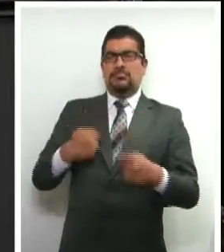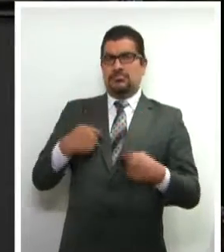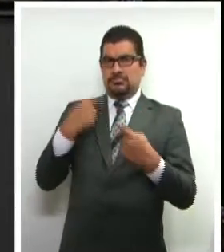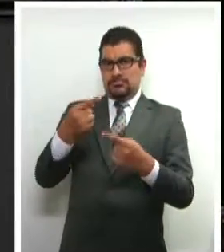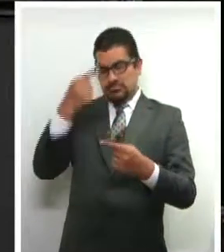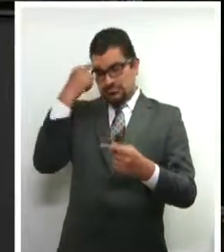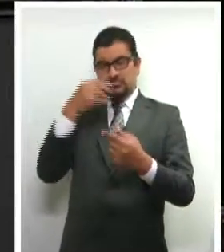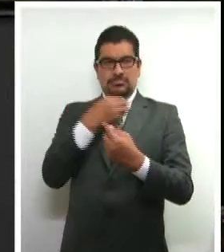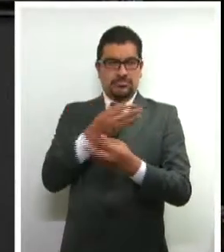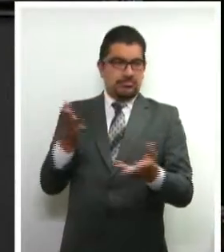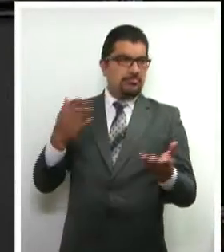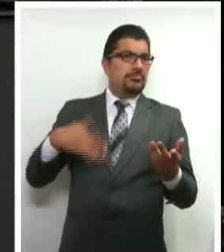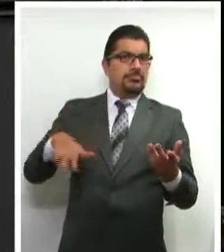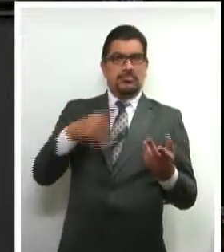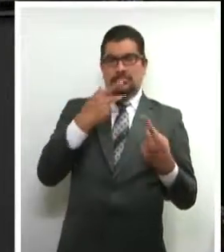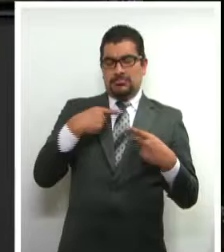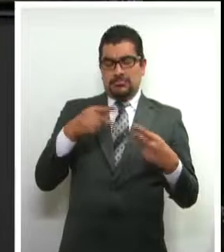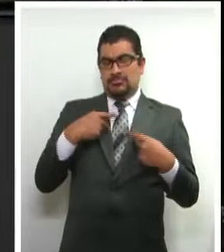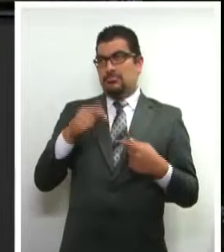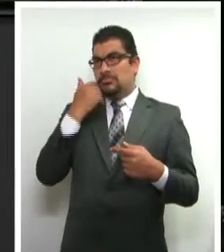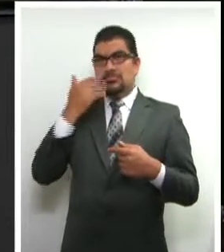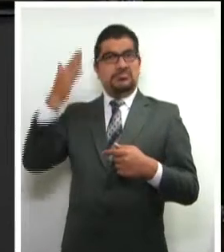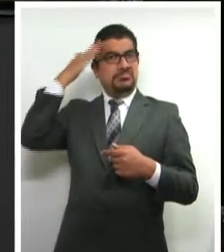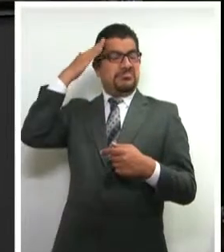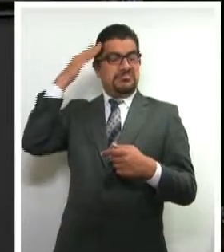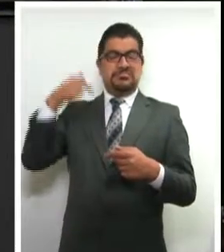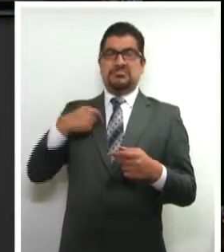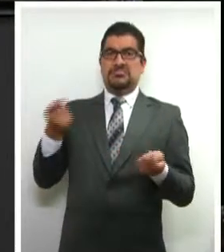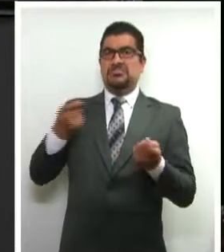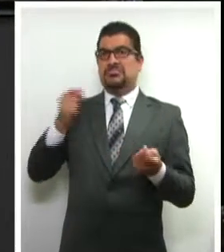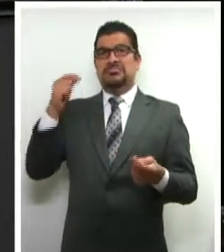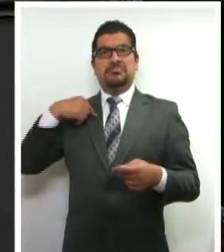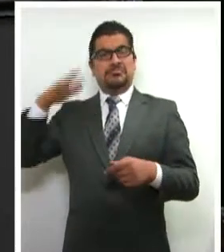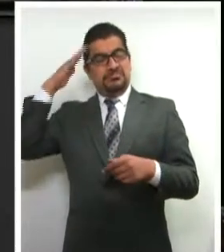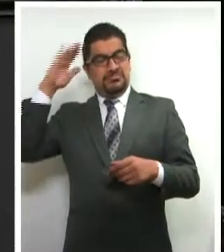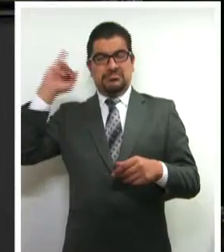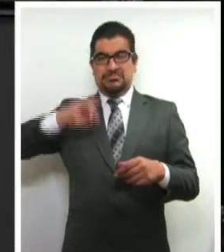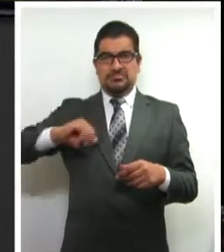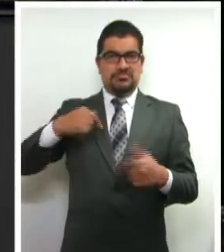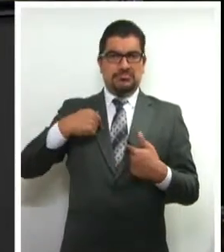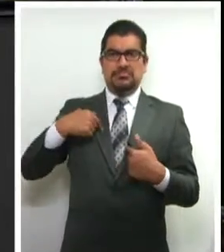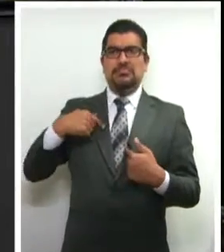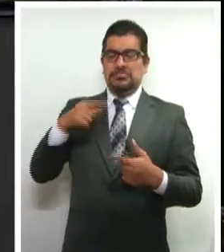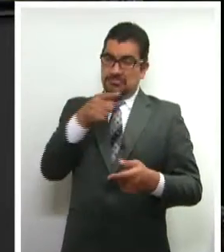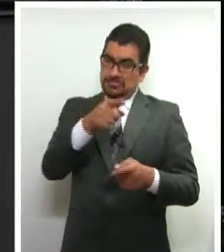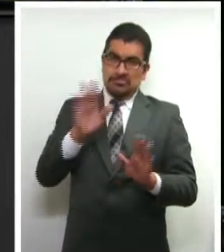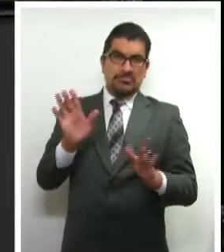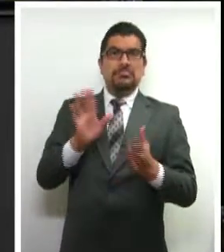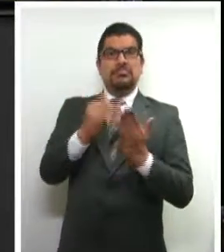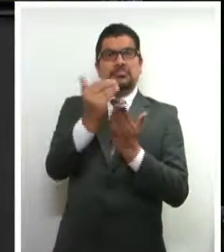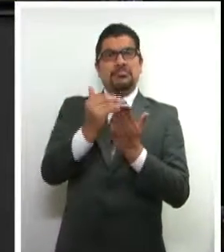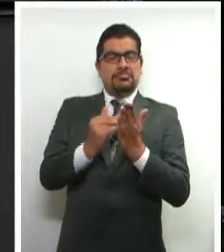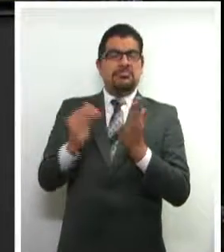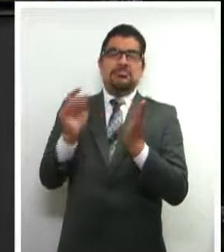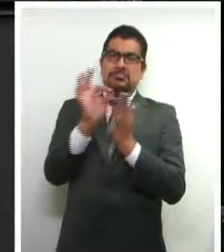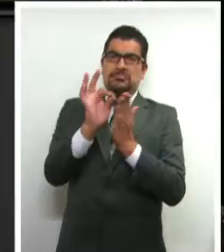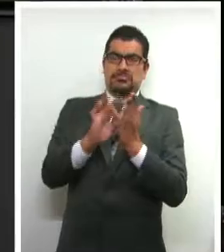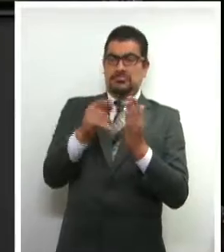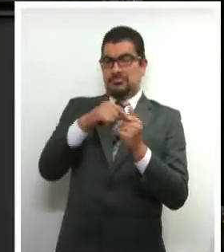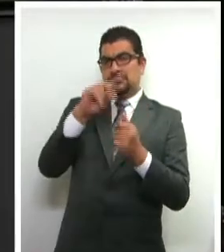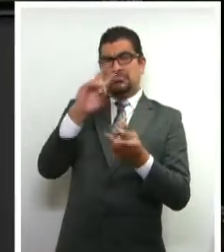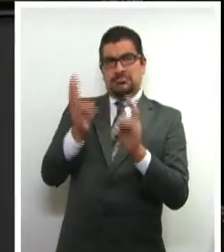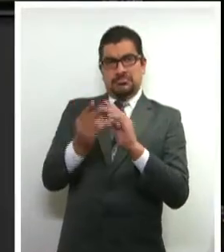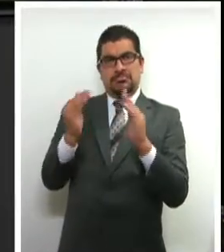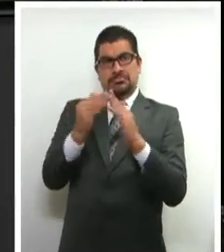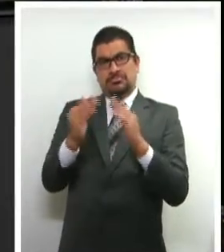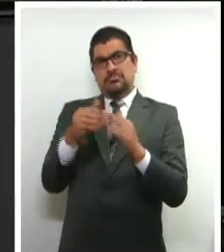para que él o los candidatos a ser titulares de alcaldías y concejales deben acreditar el concepto de residencia y vecindad